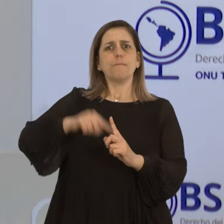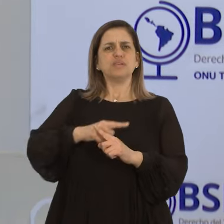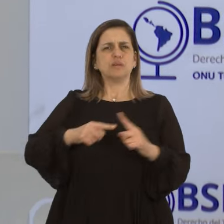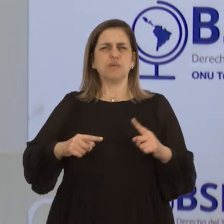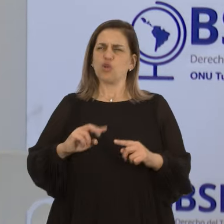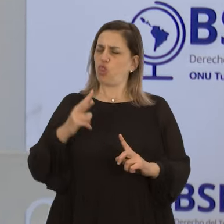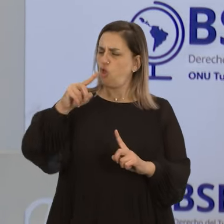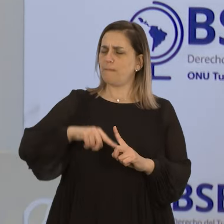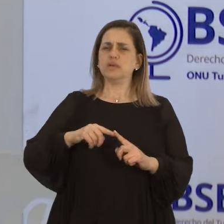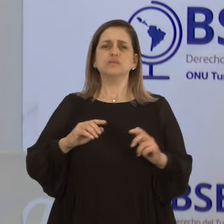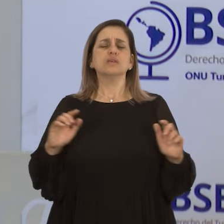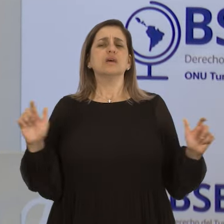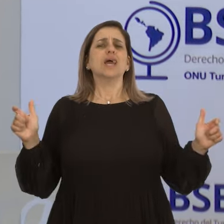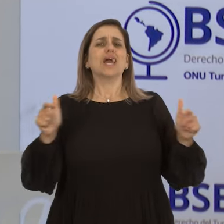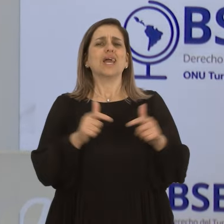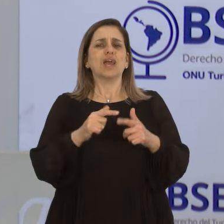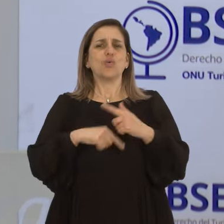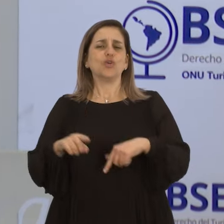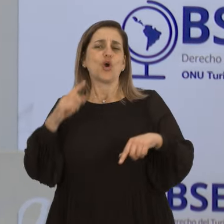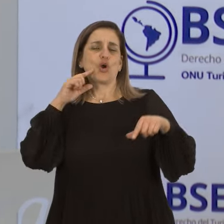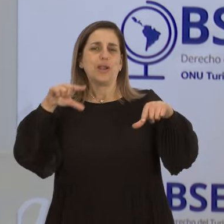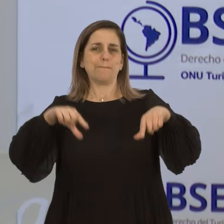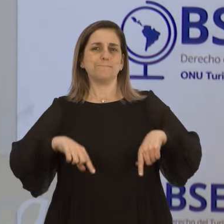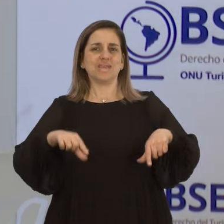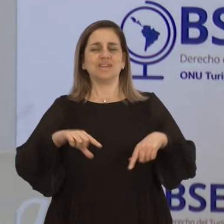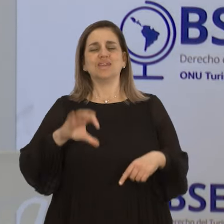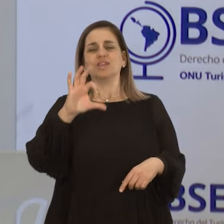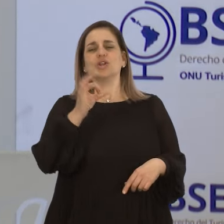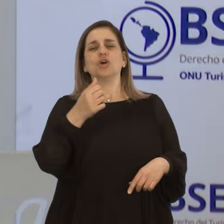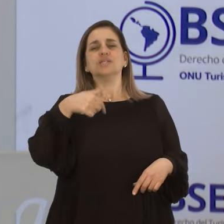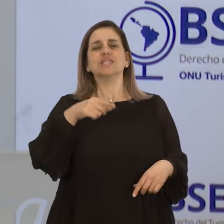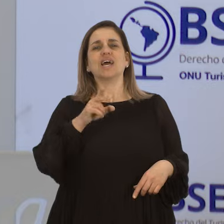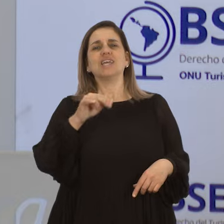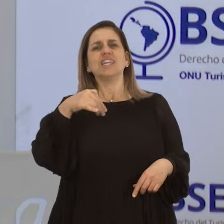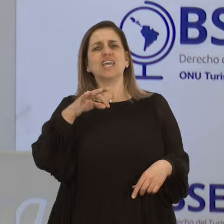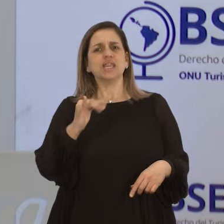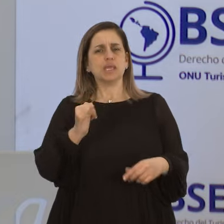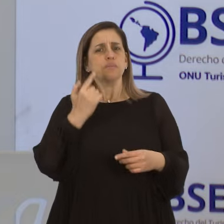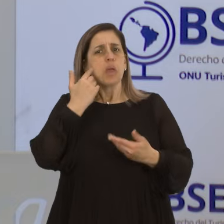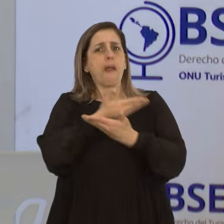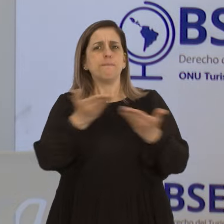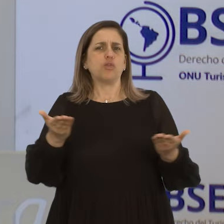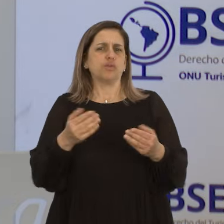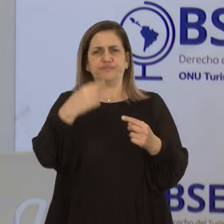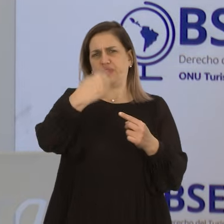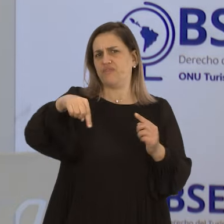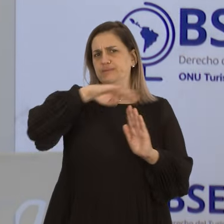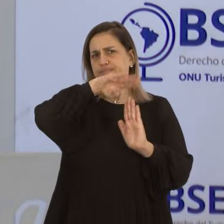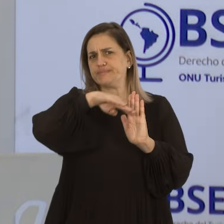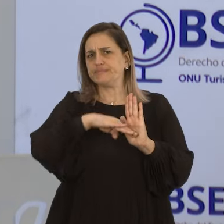hace un mes y medio o dos que nos juntamos con el ministro Sanguinetti y me traía un listado de actividades